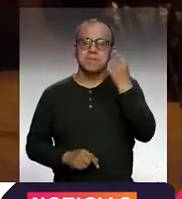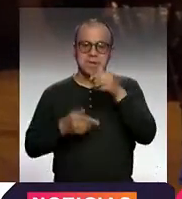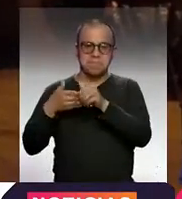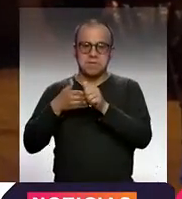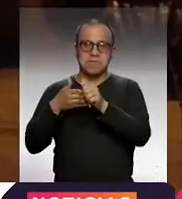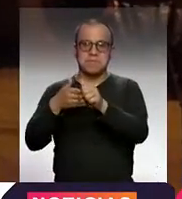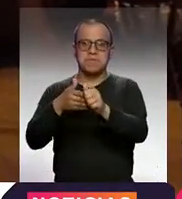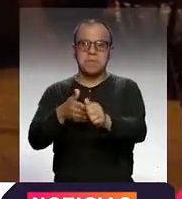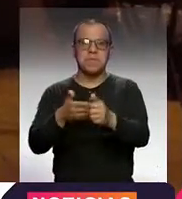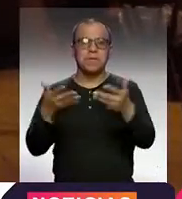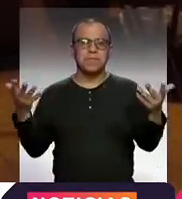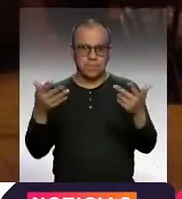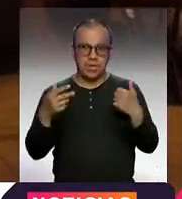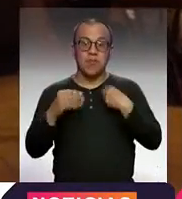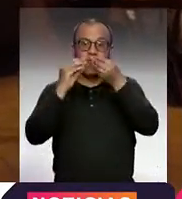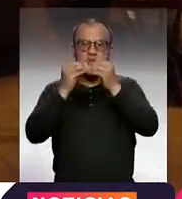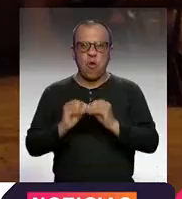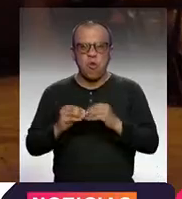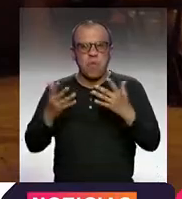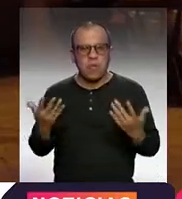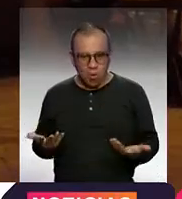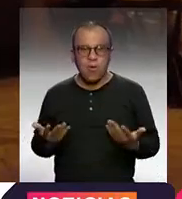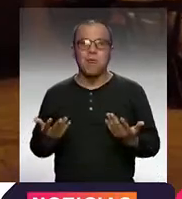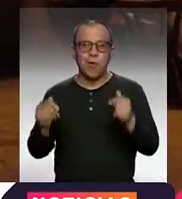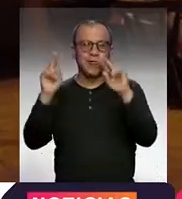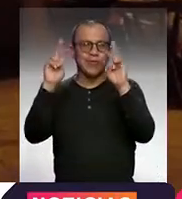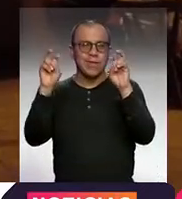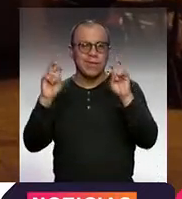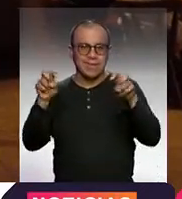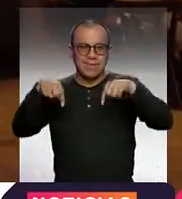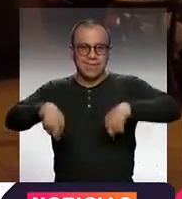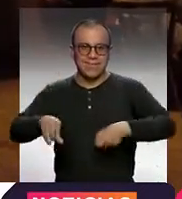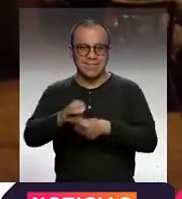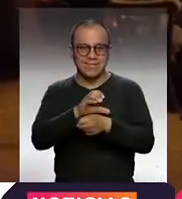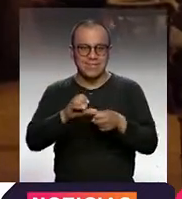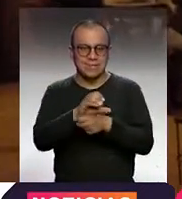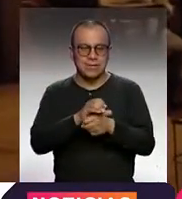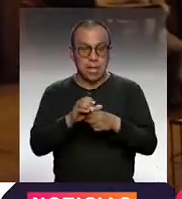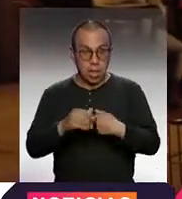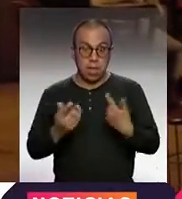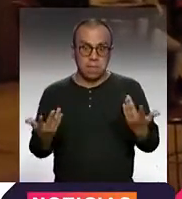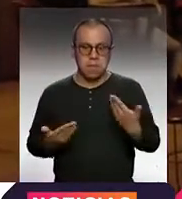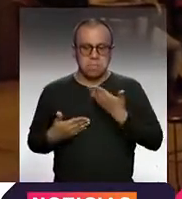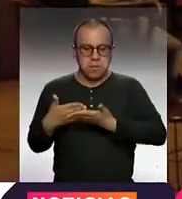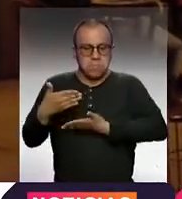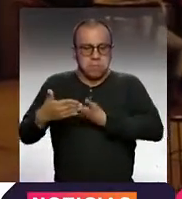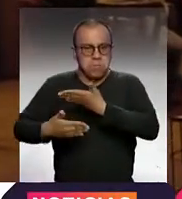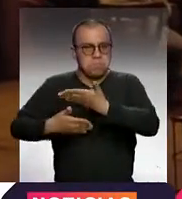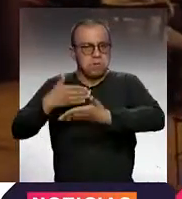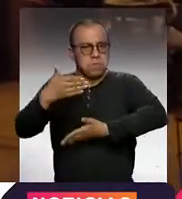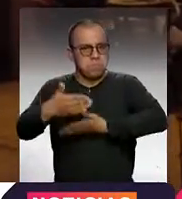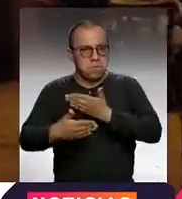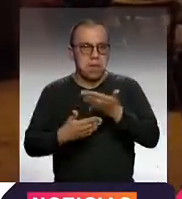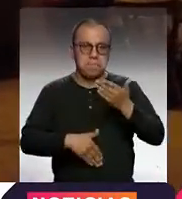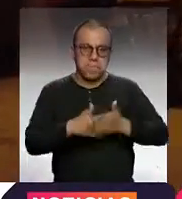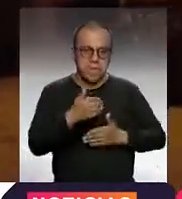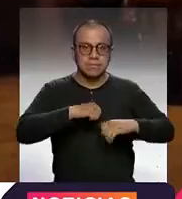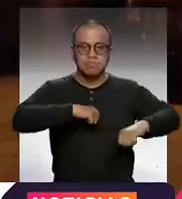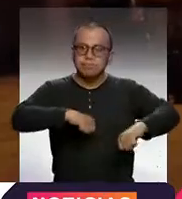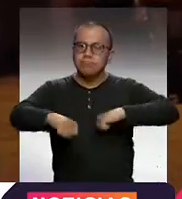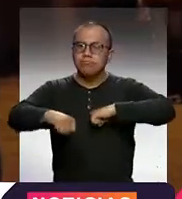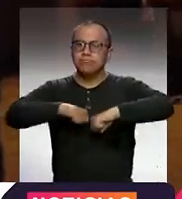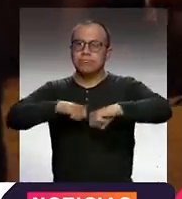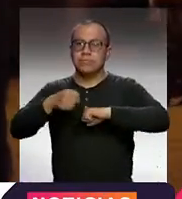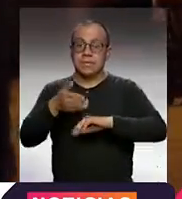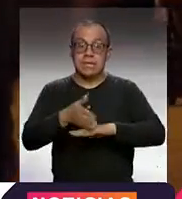recorrido turístico temático que estamos lanzando en la ciudad para que mesurada y progresivamente vayamos retomando un sector